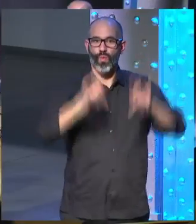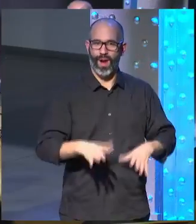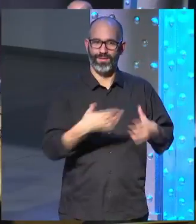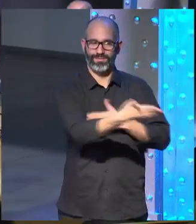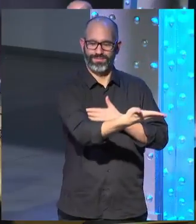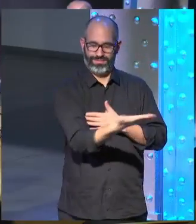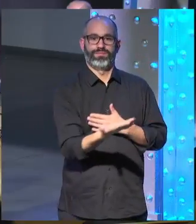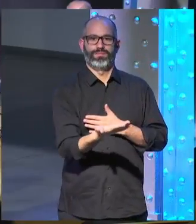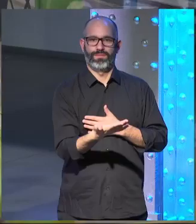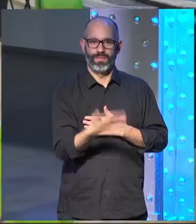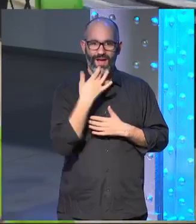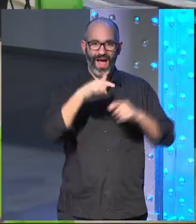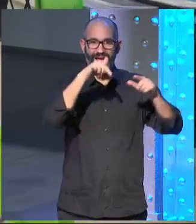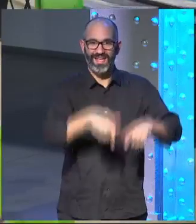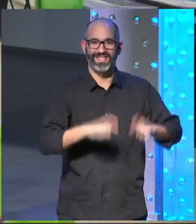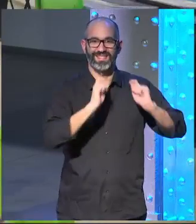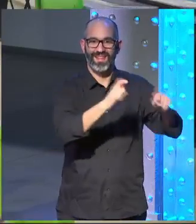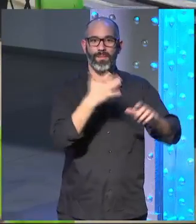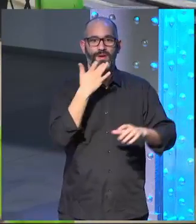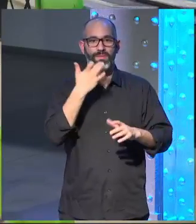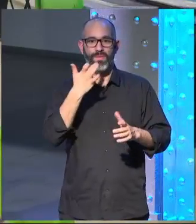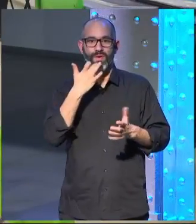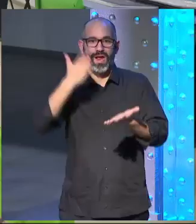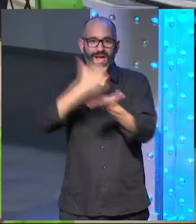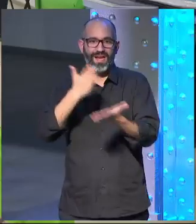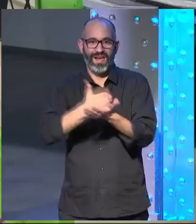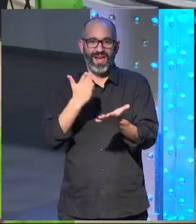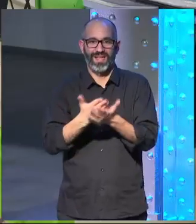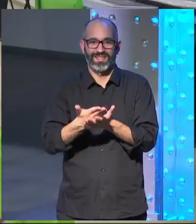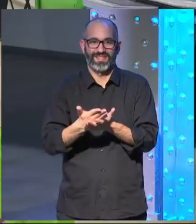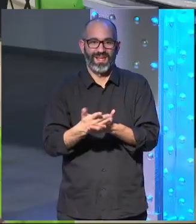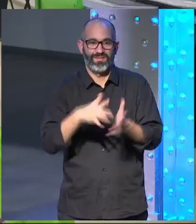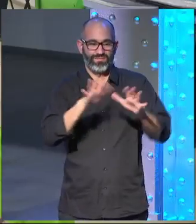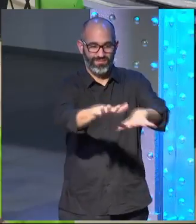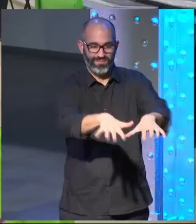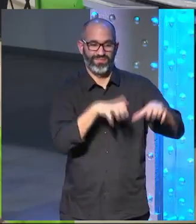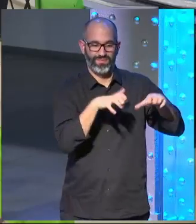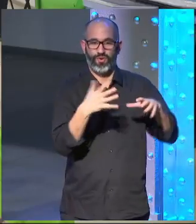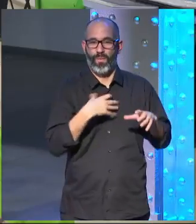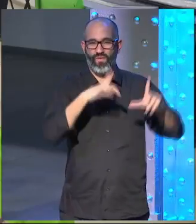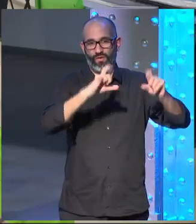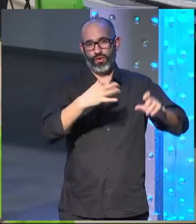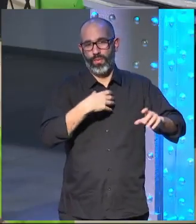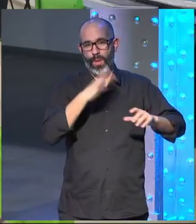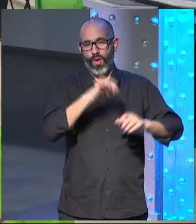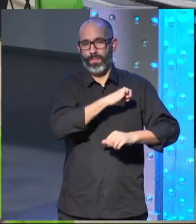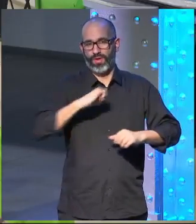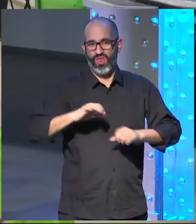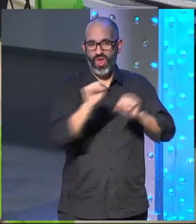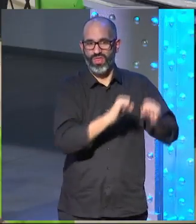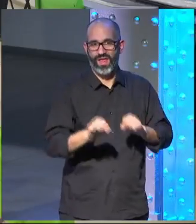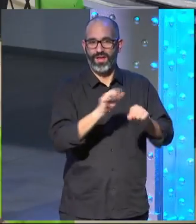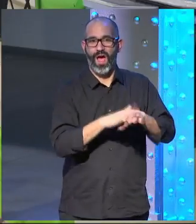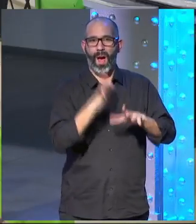O sea, aquí era una clase que no podía sacar foto cuando estaba llena por protección de datos, pero una clase en la que